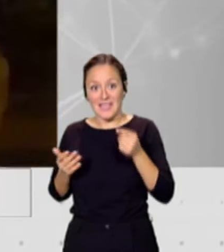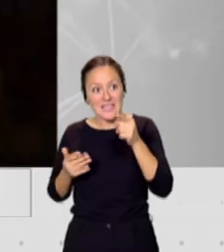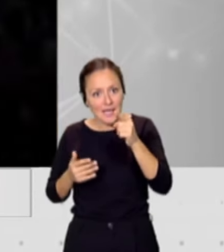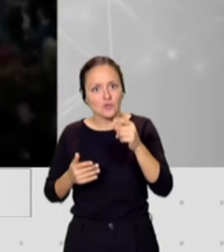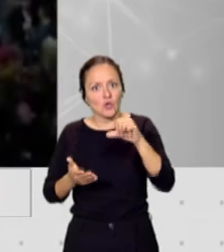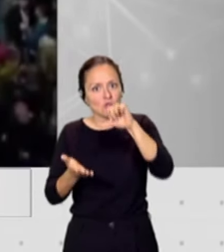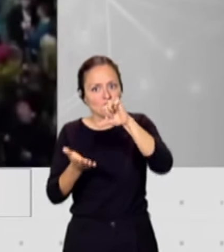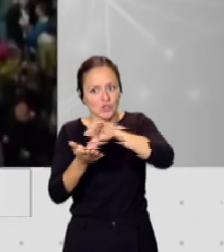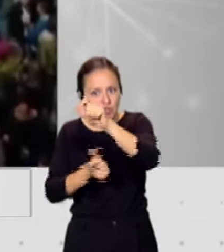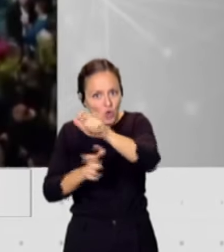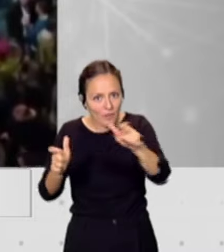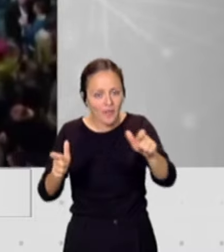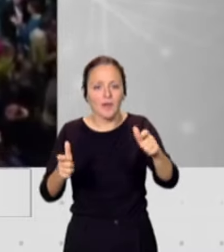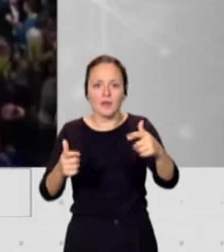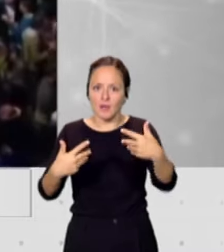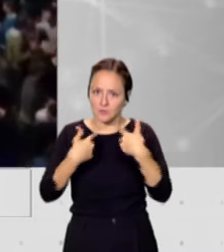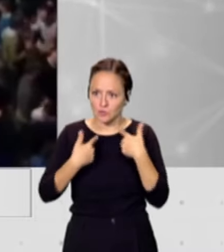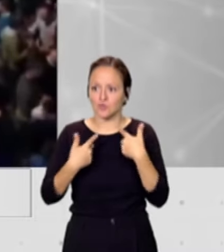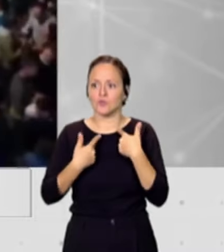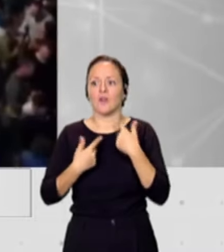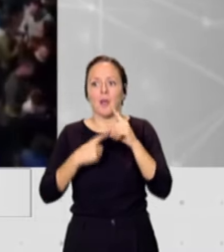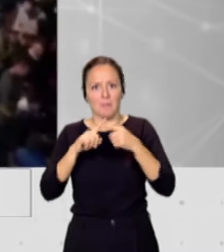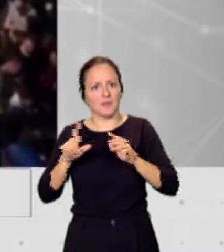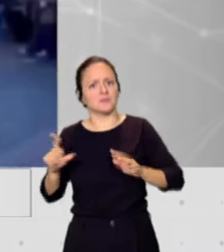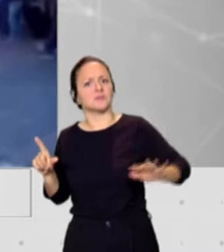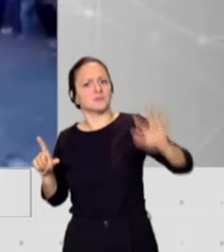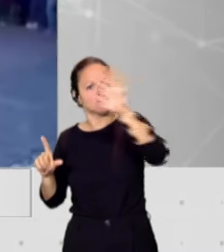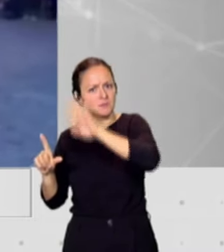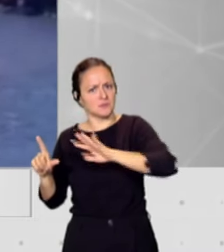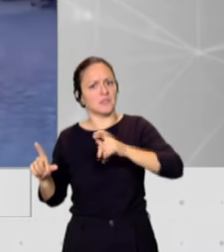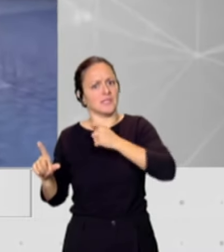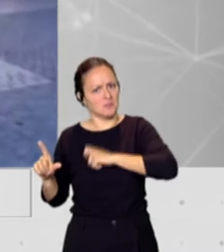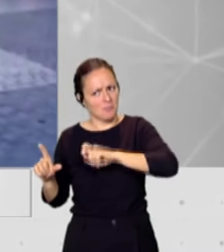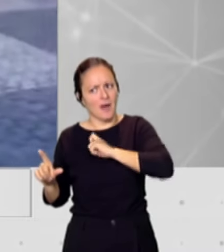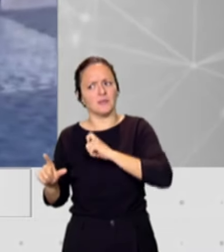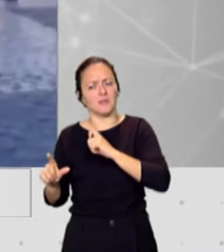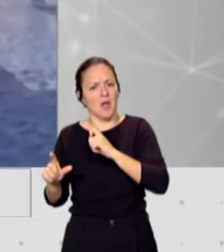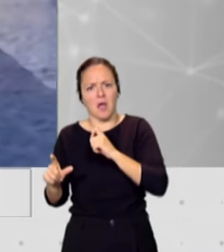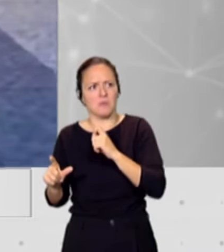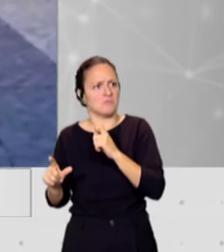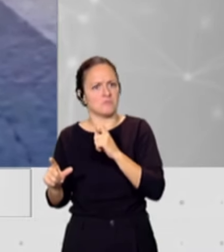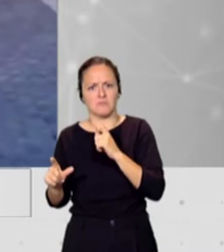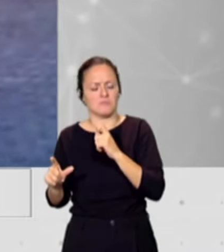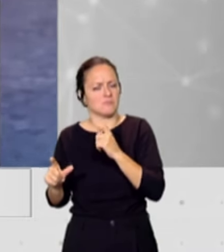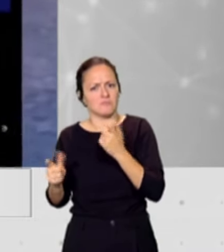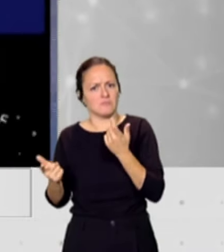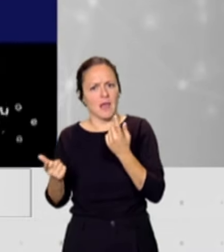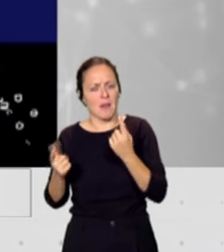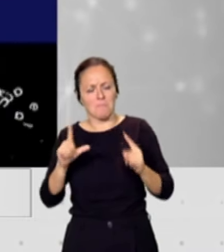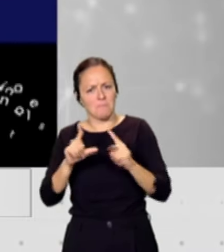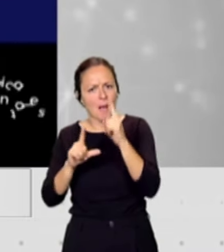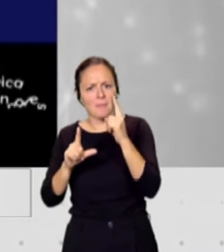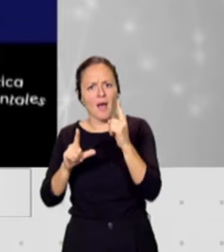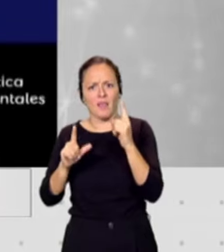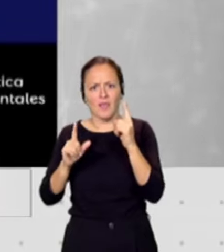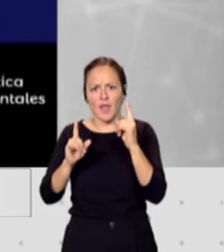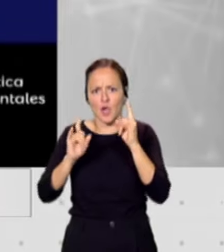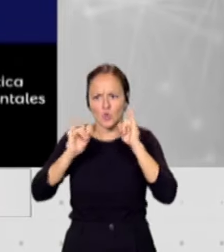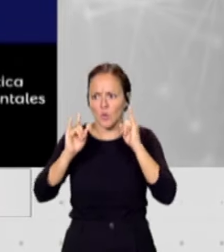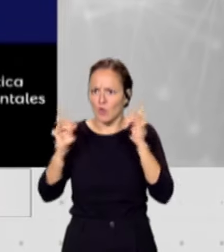ciudadanía y nuestra y nuestra nación adolece de mapas de ruido en el entornos del oceo